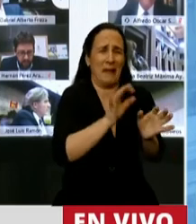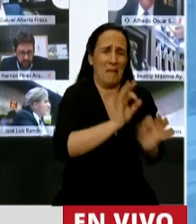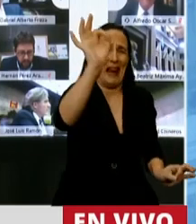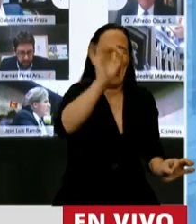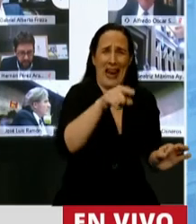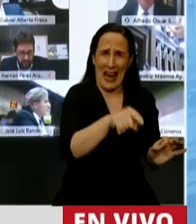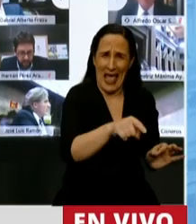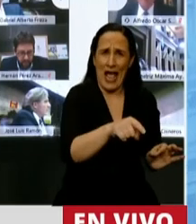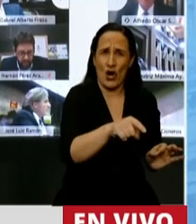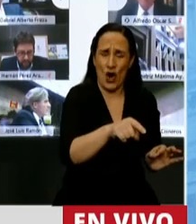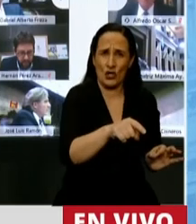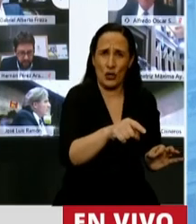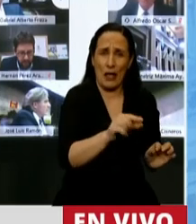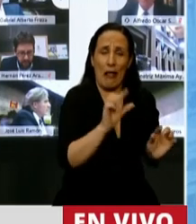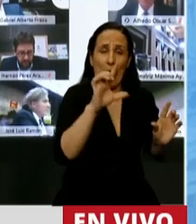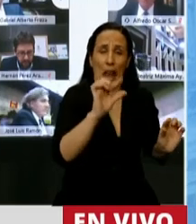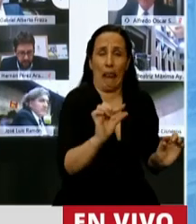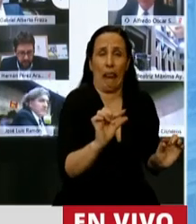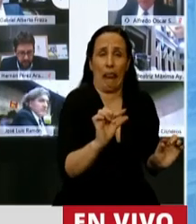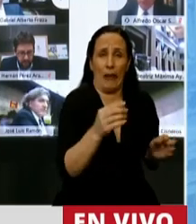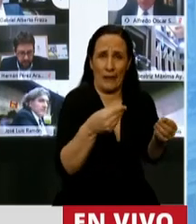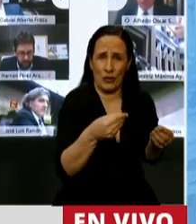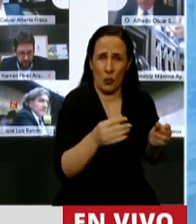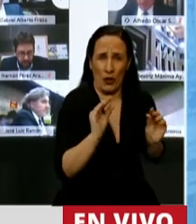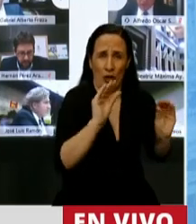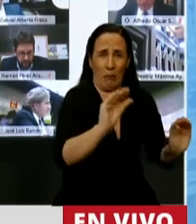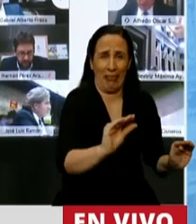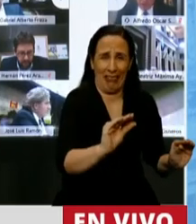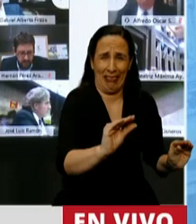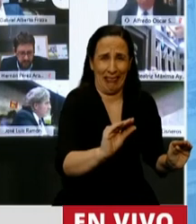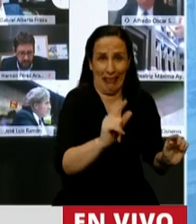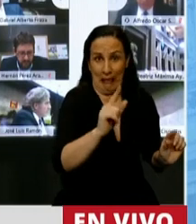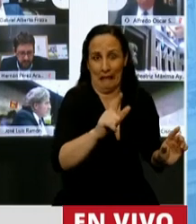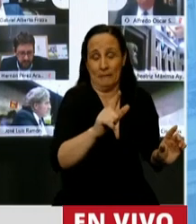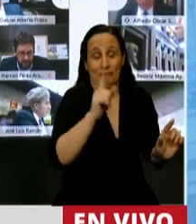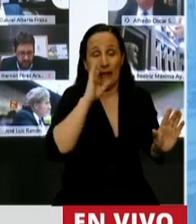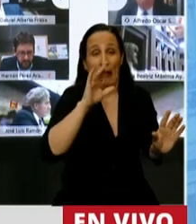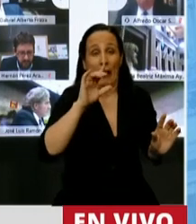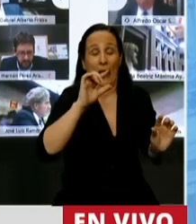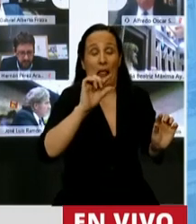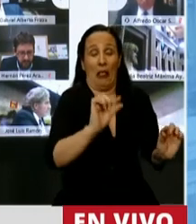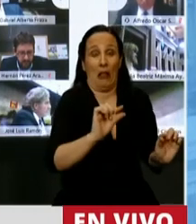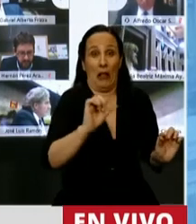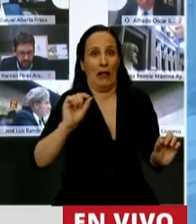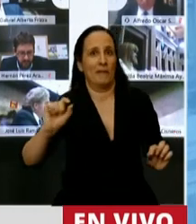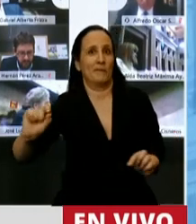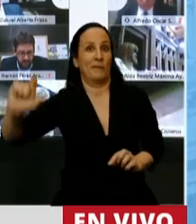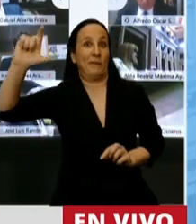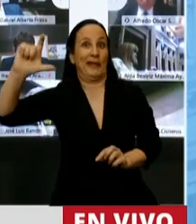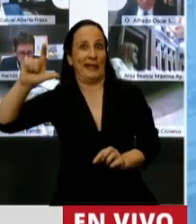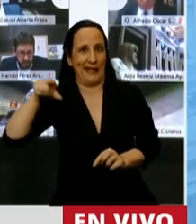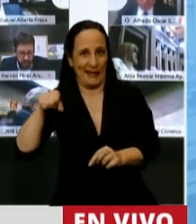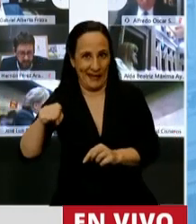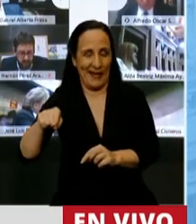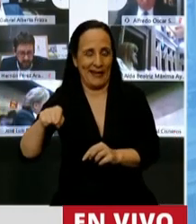de distancia entre sí, tengan un magrísimo presupuesto que evidentemente no tiene nada que ver con el que en todo caso se sigue siempre